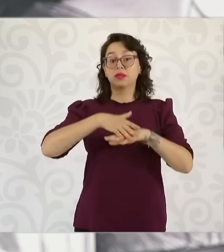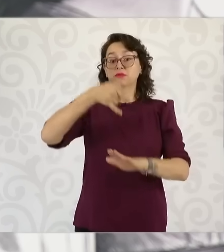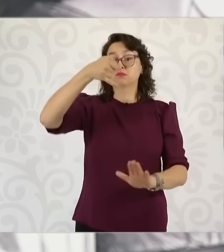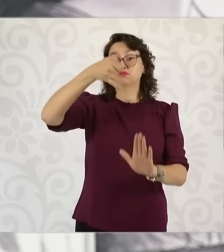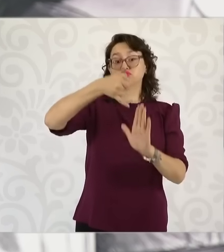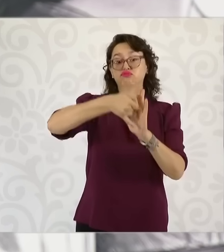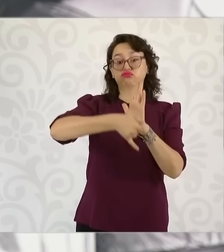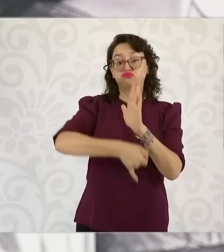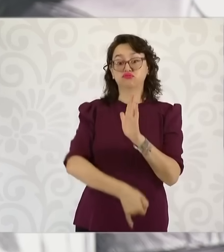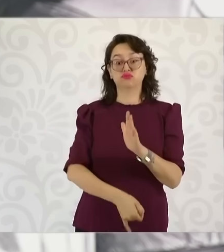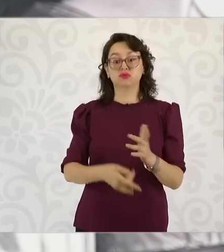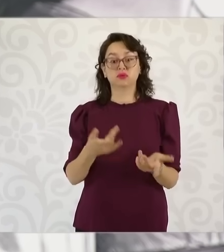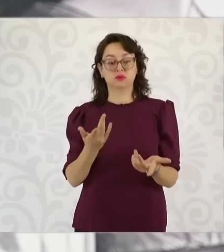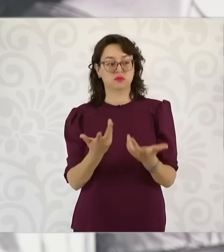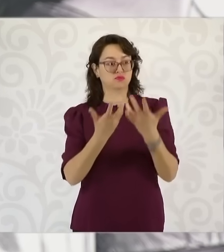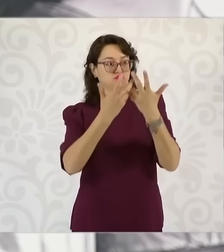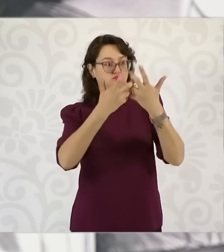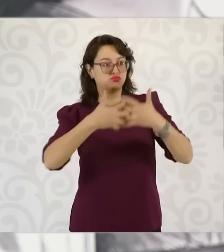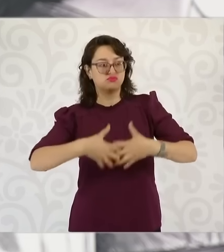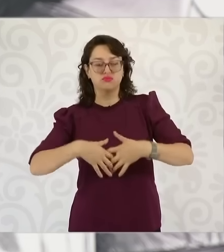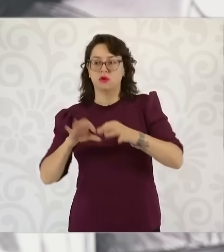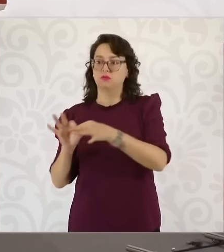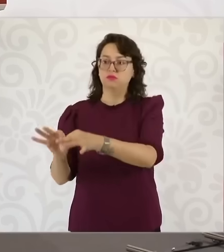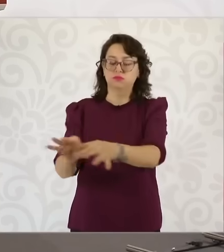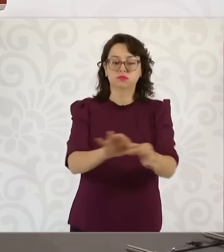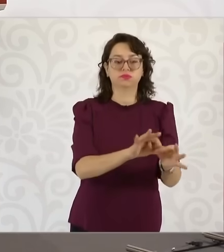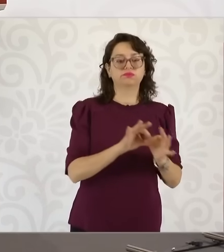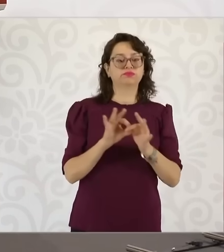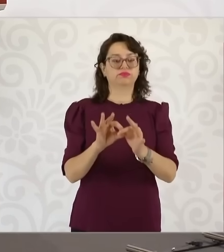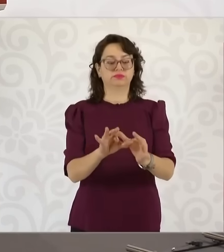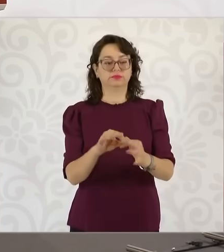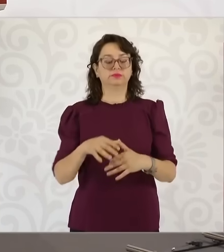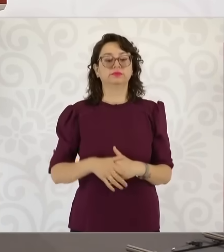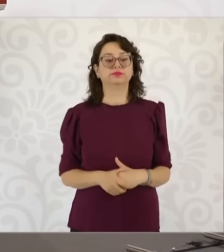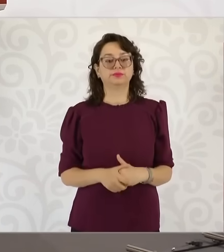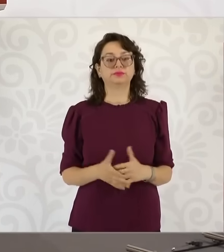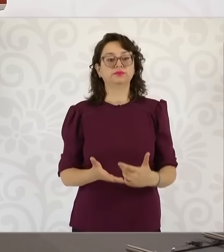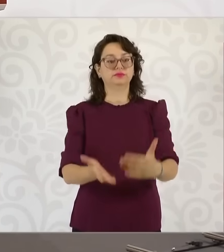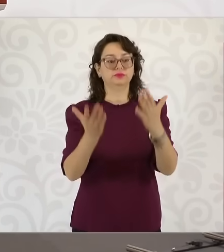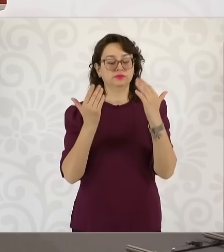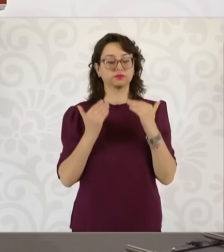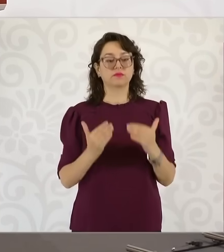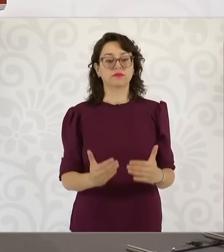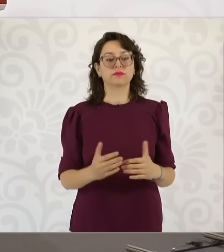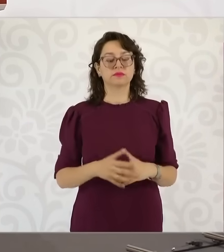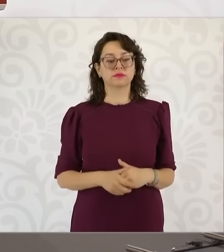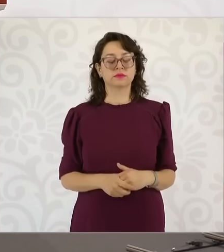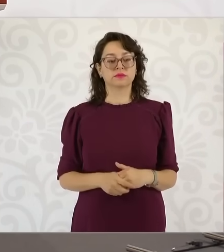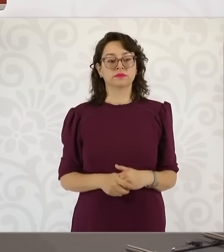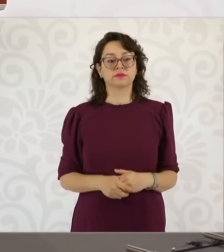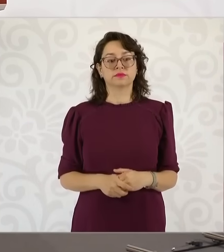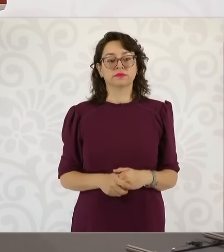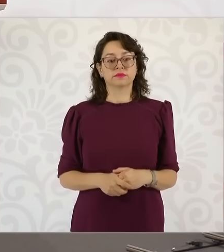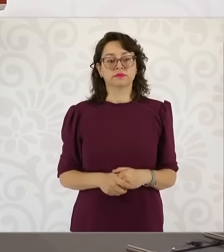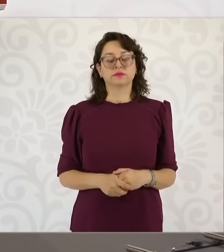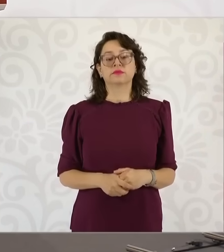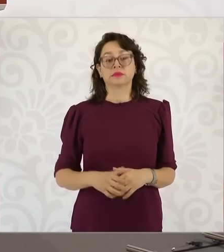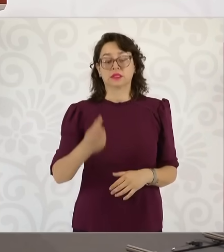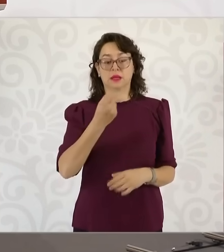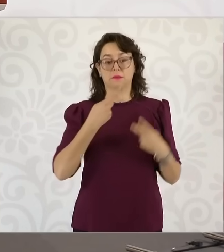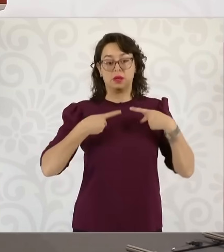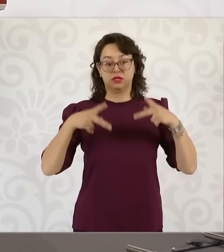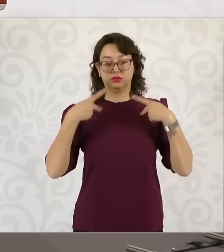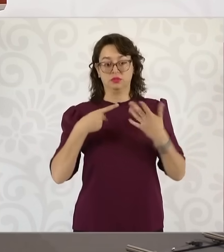se fortalece y se articula. Siguiente, por favor. Gracias al compromiso del personal de salud,